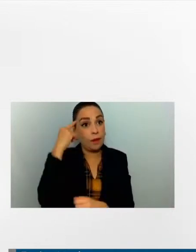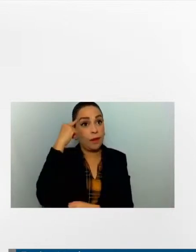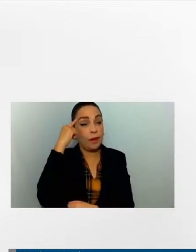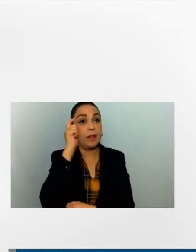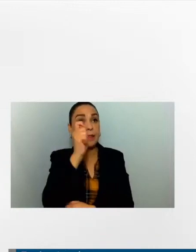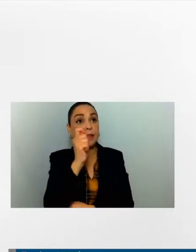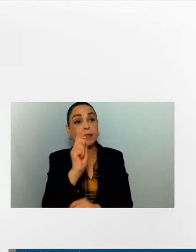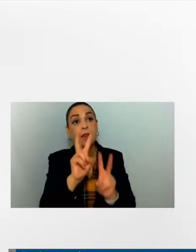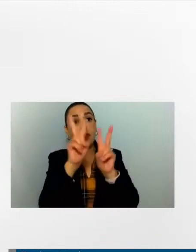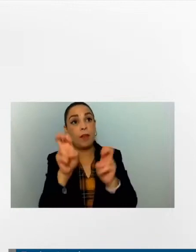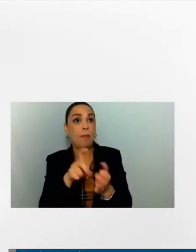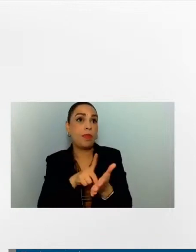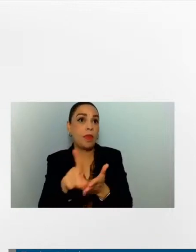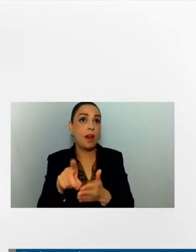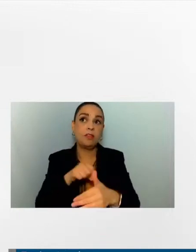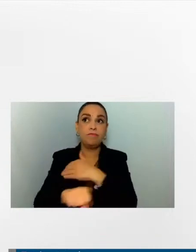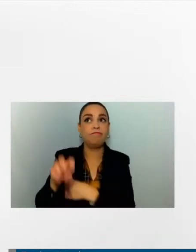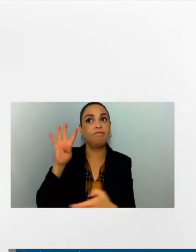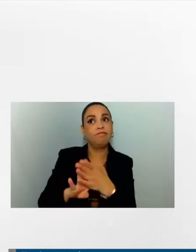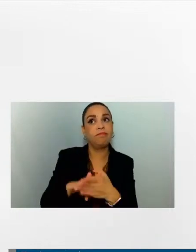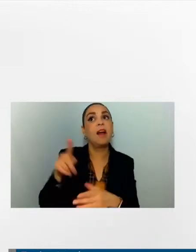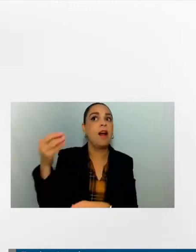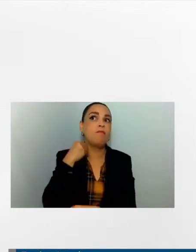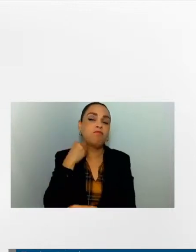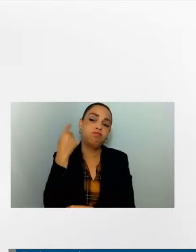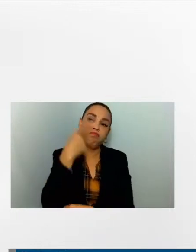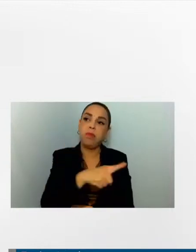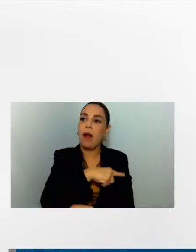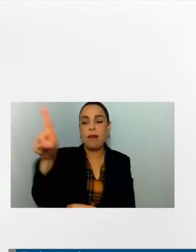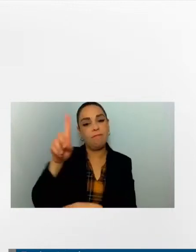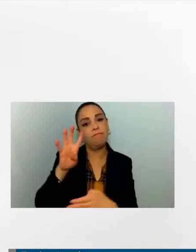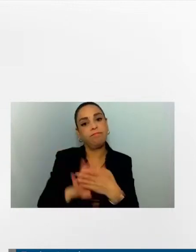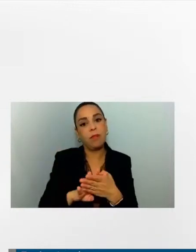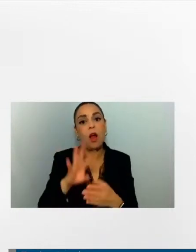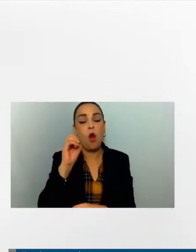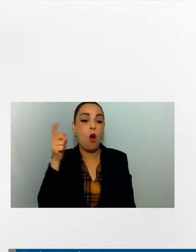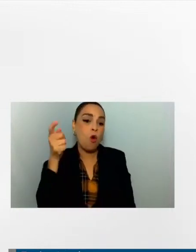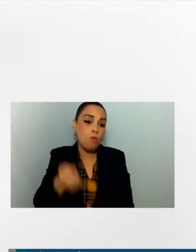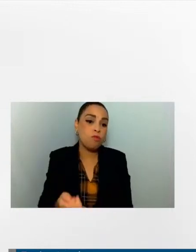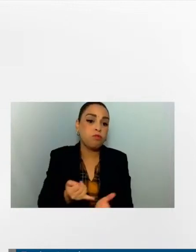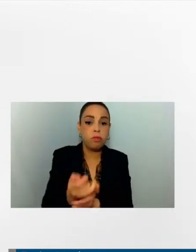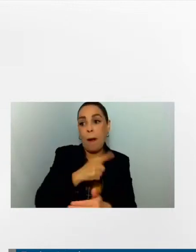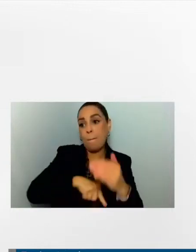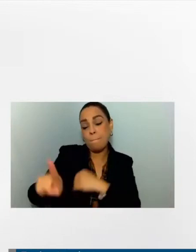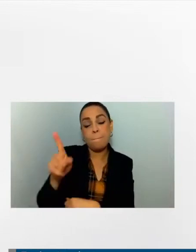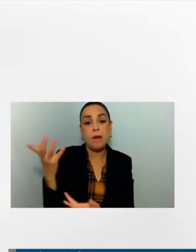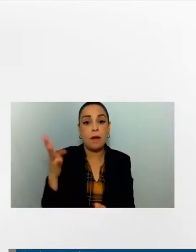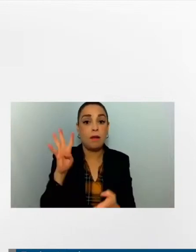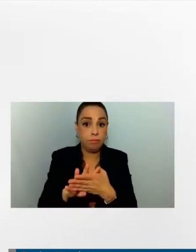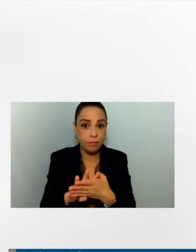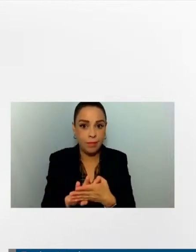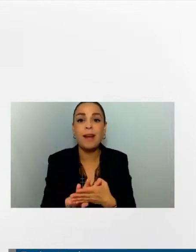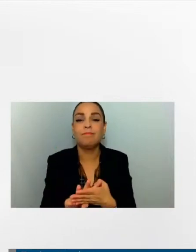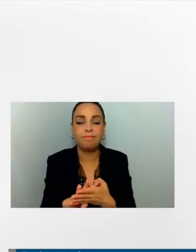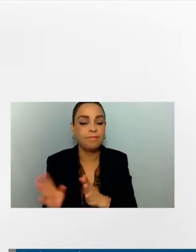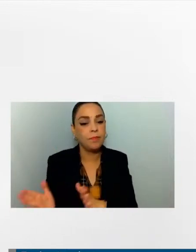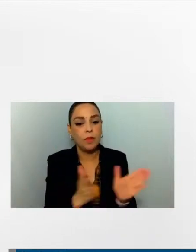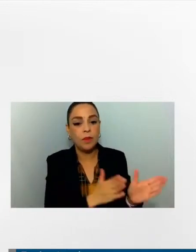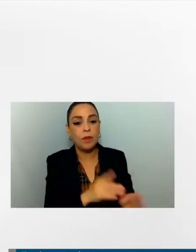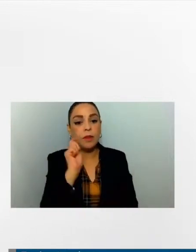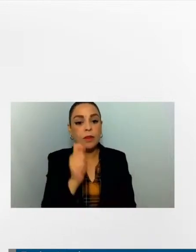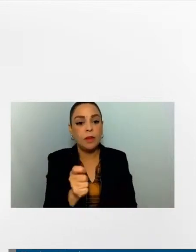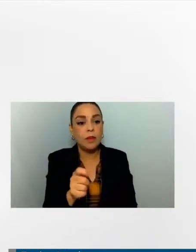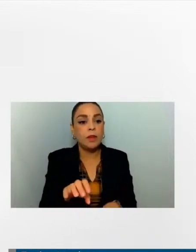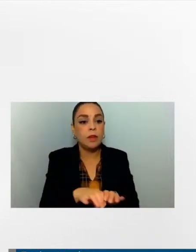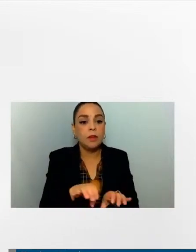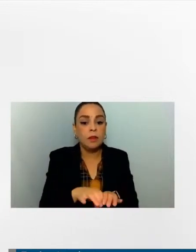¿no? Otro tema que pondría sobre la mesa es, bueno, que va relacionado, es el tema de la mediación, ¿no? Como